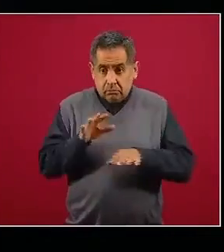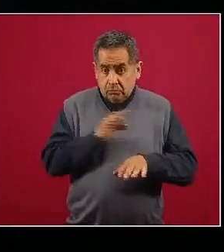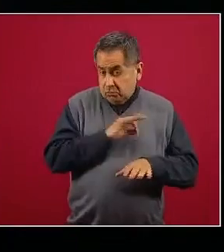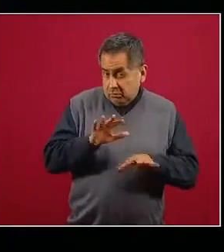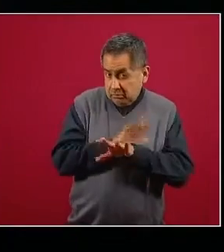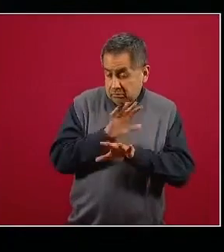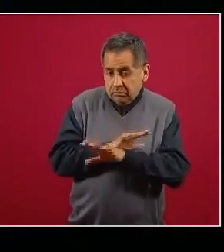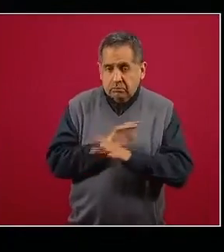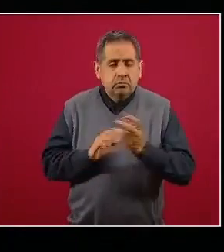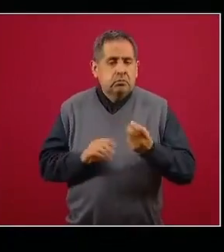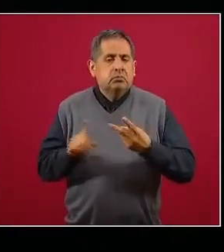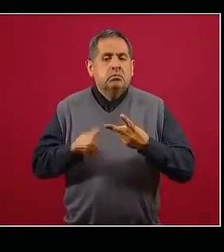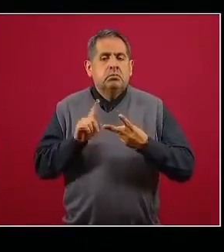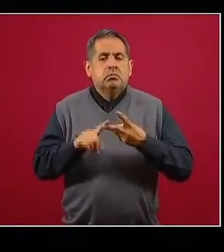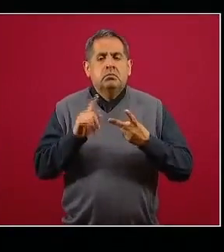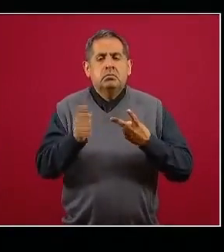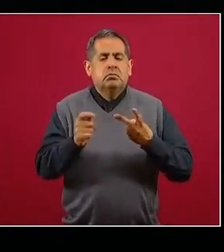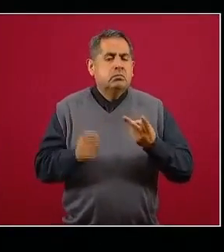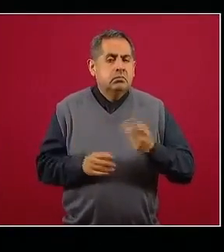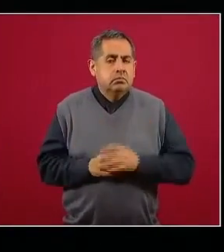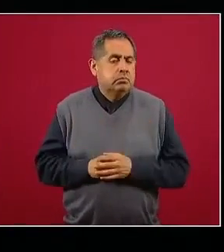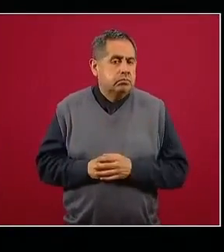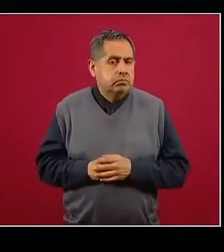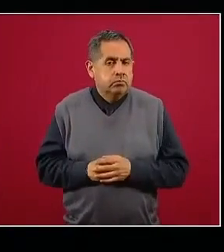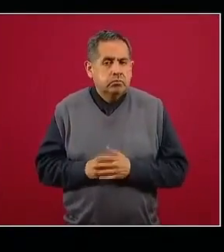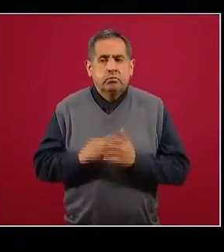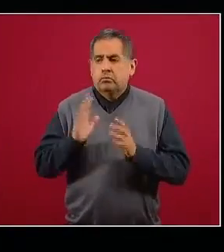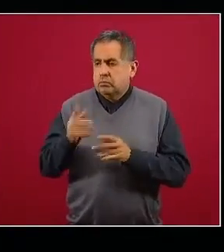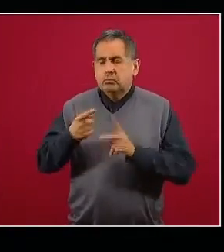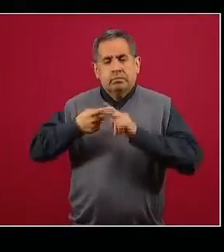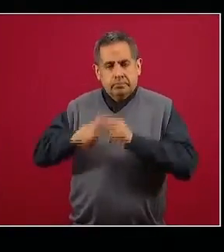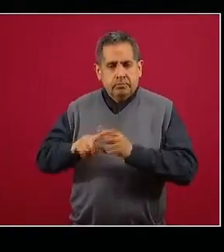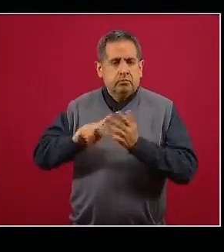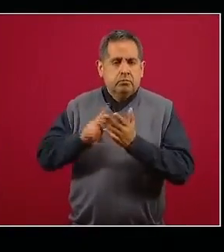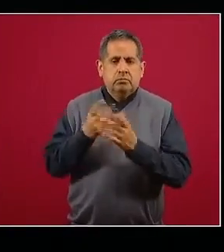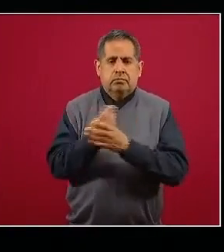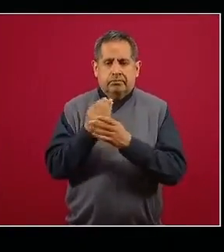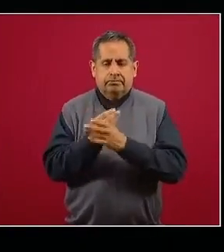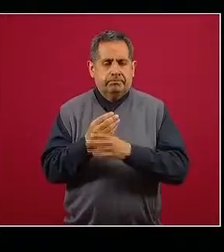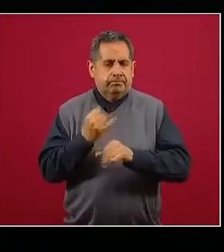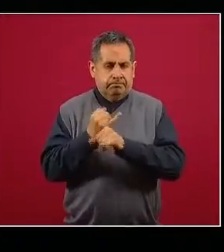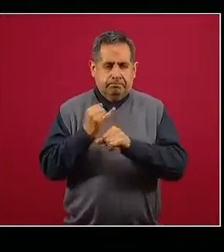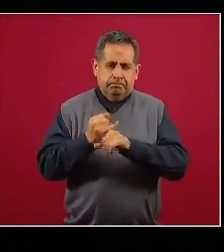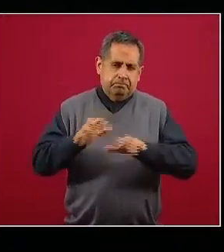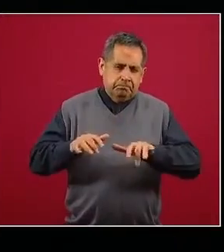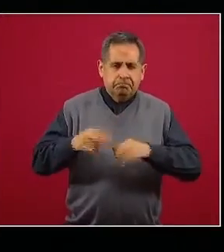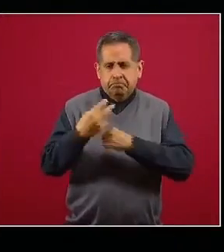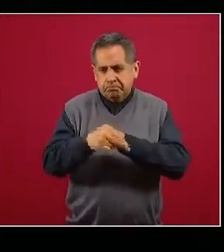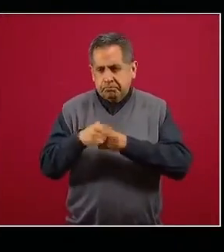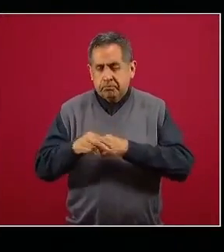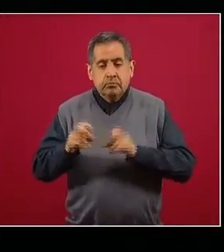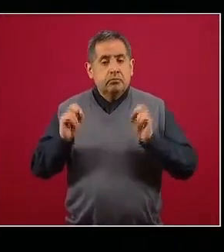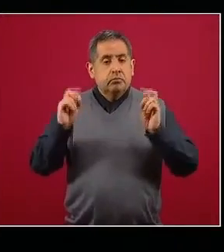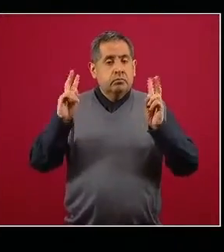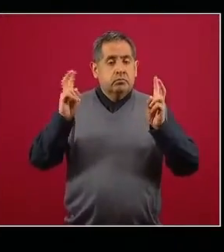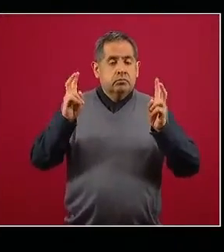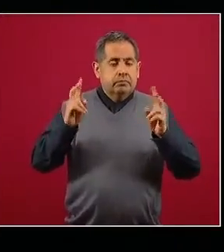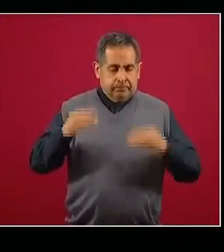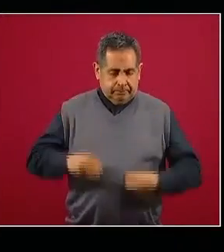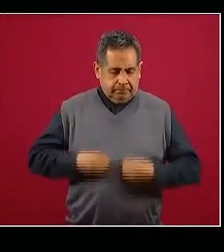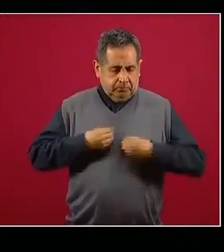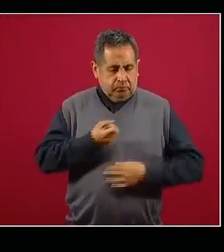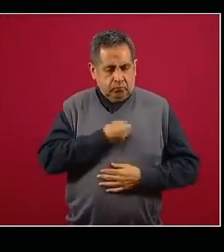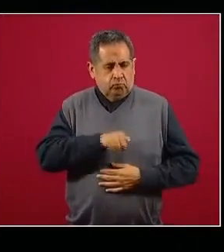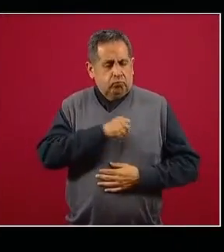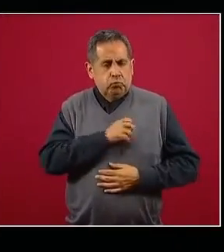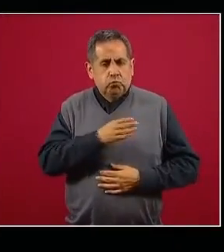Y rapidísimo, una segunda, reiniciaron las clases online y se tiene esta nueva asignatura de vida saludable,